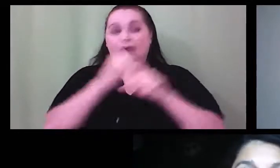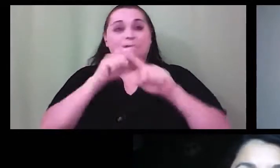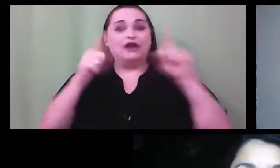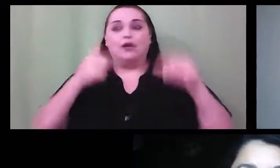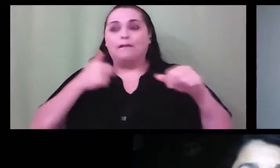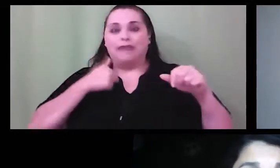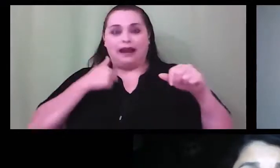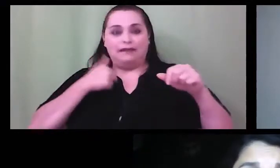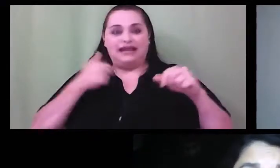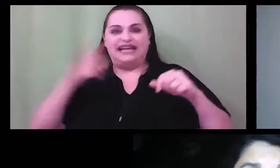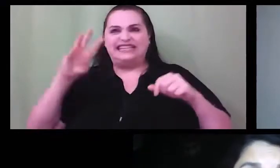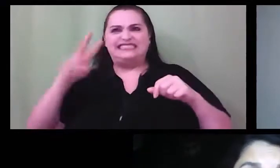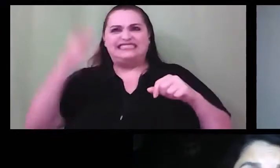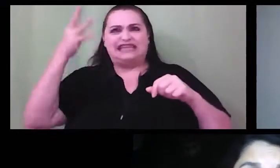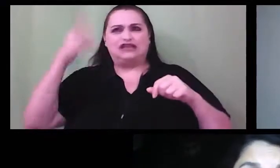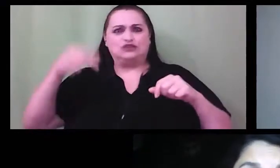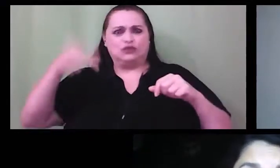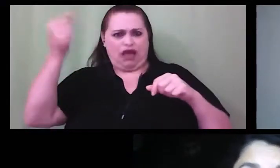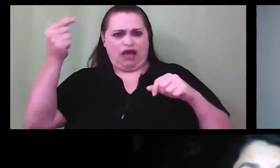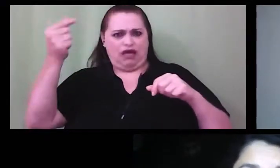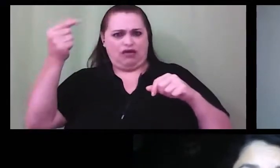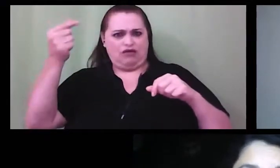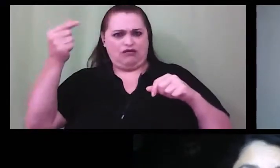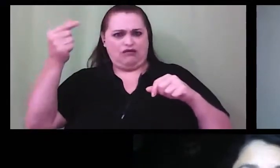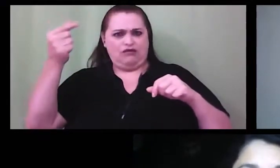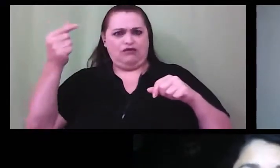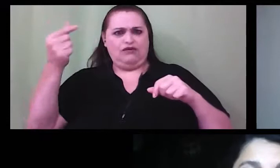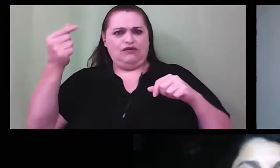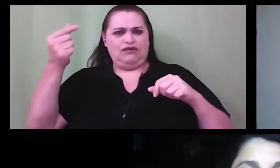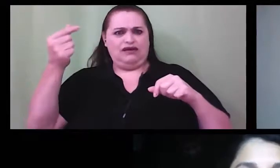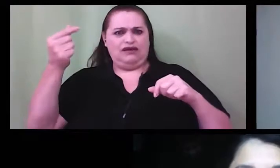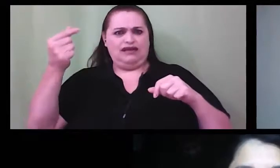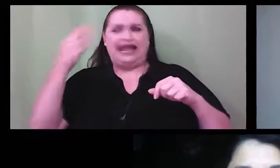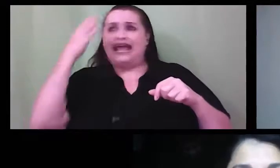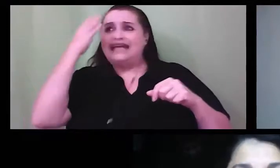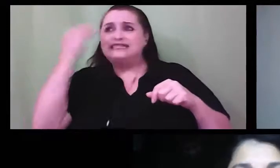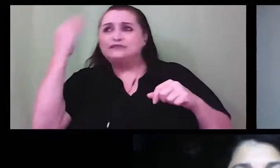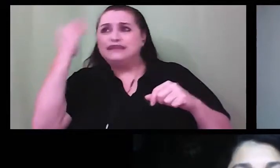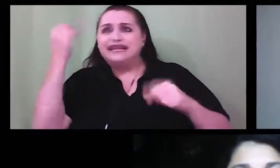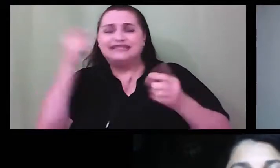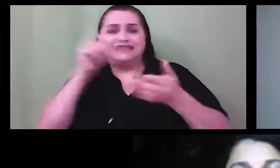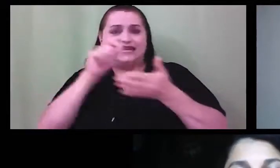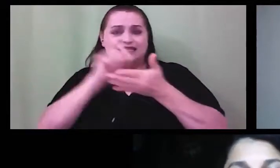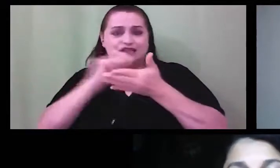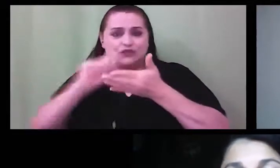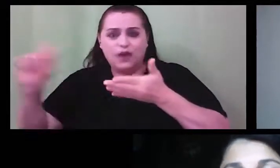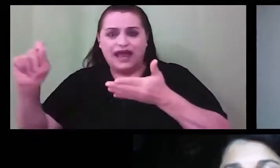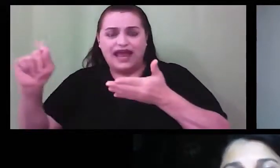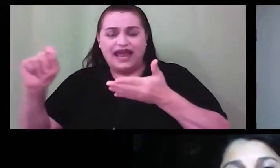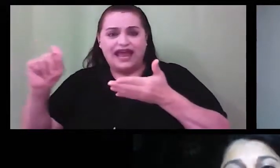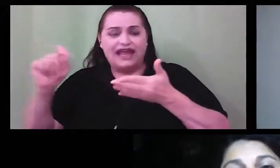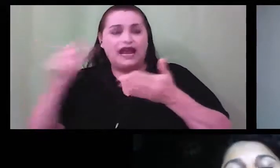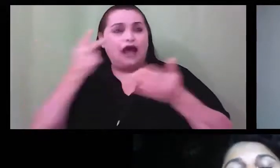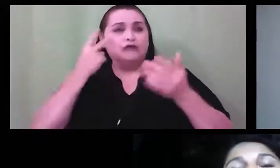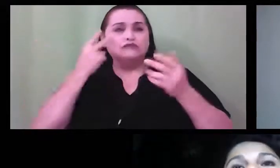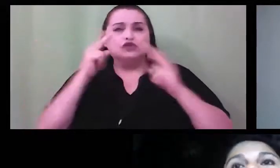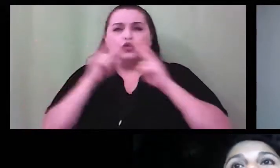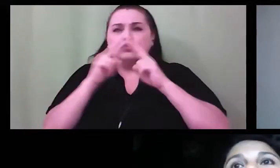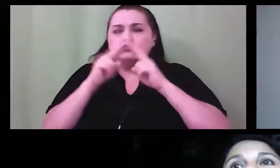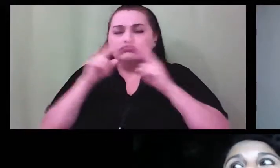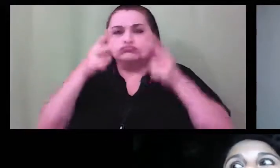era sexto, así como, no, o sea, la experiencia de la escuela, el adquirir los